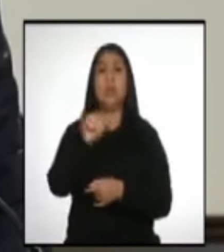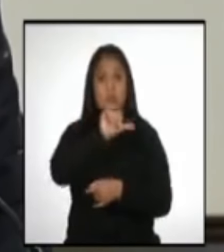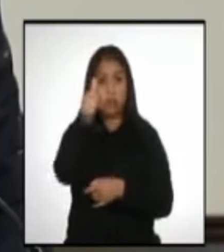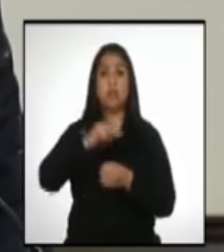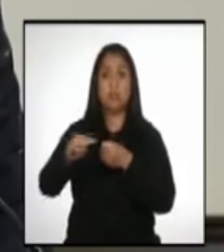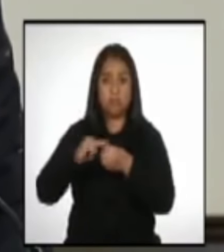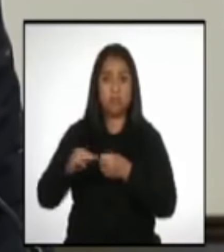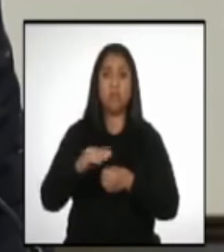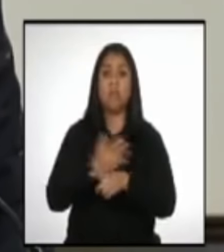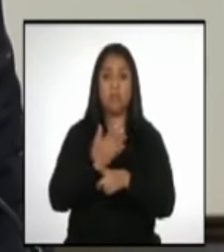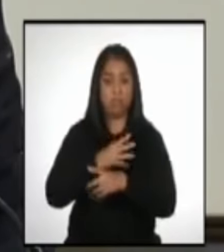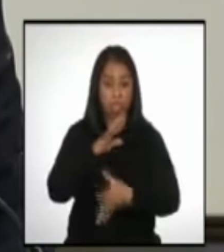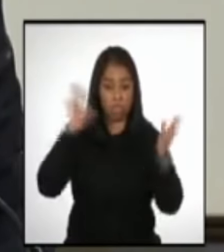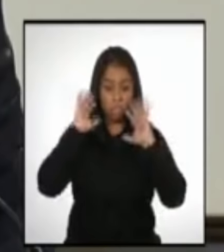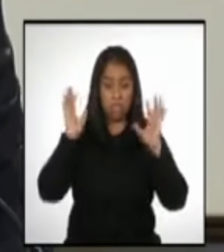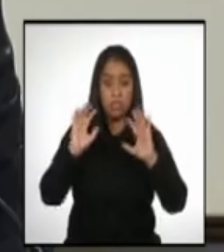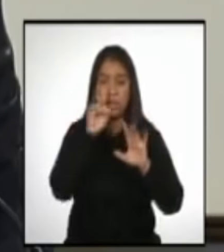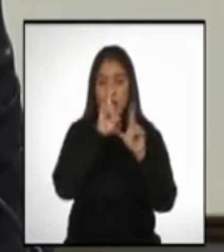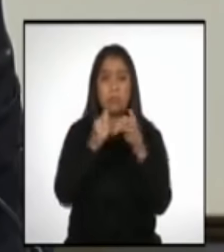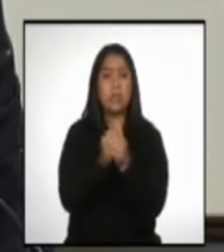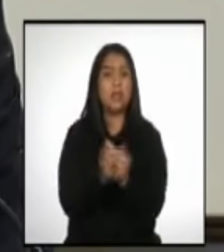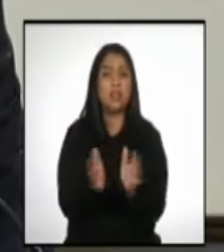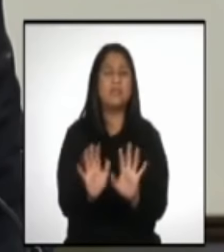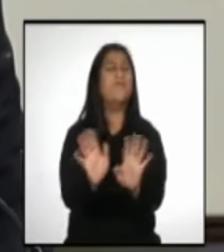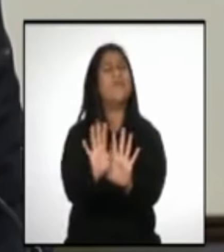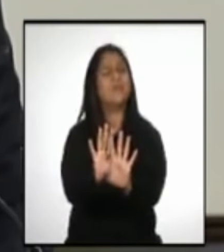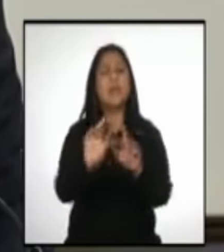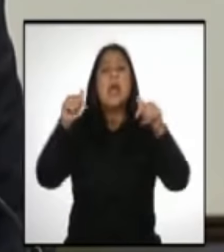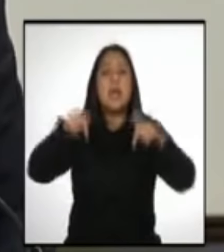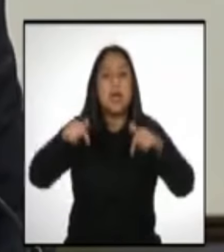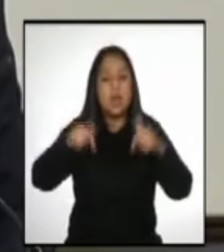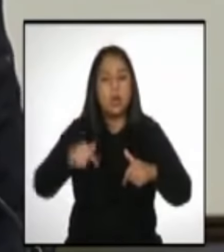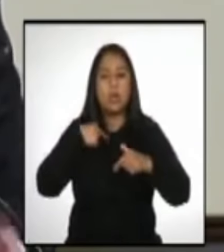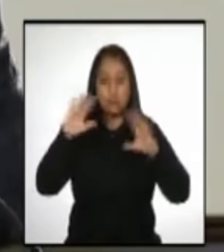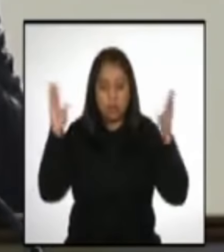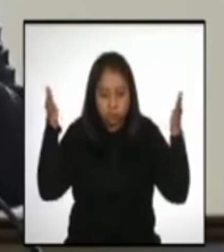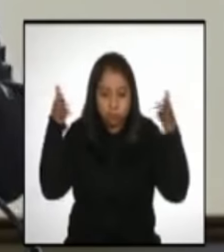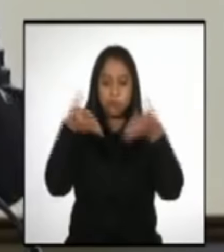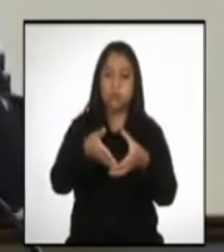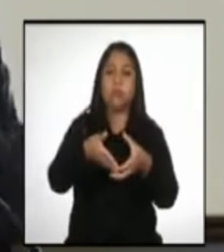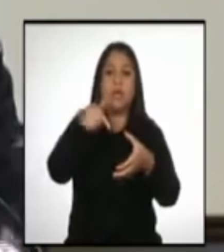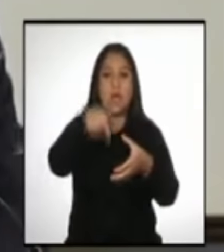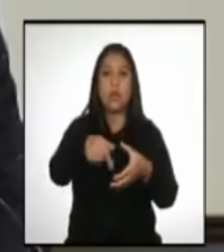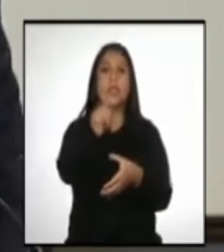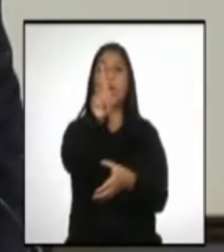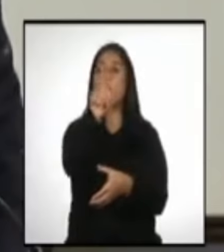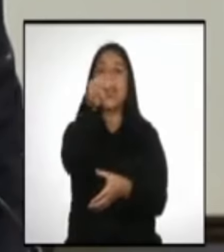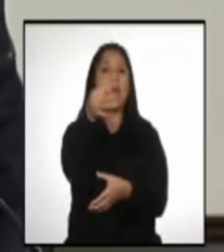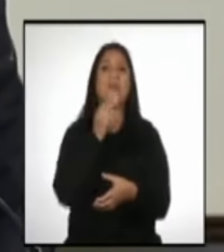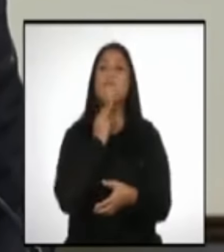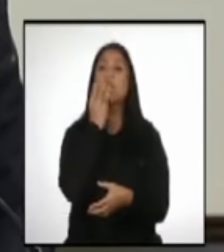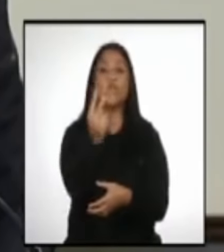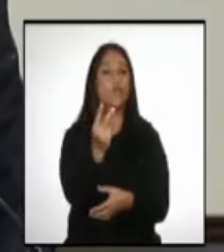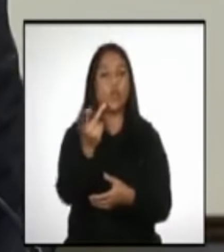municipios. Este es el momento en que vamos a centralizar toda la información. Hay una sola voz oficial y es